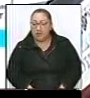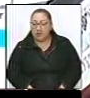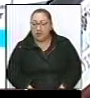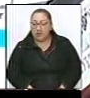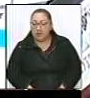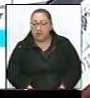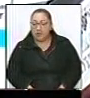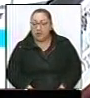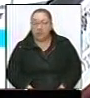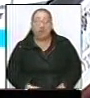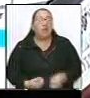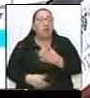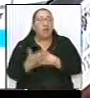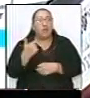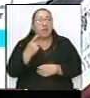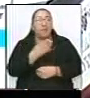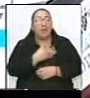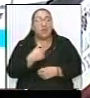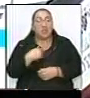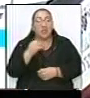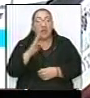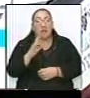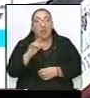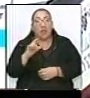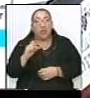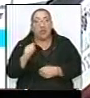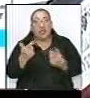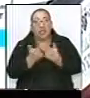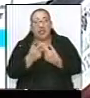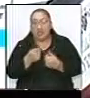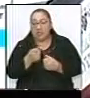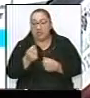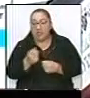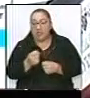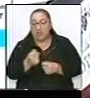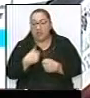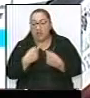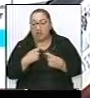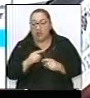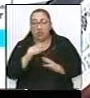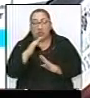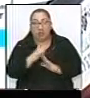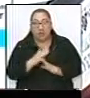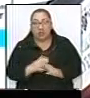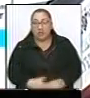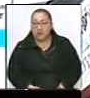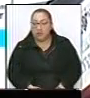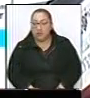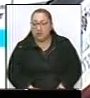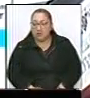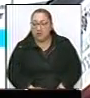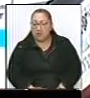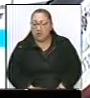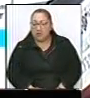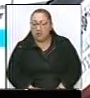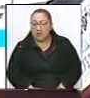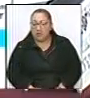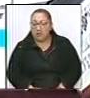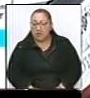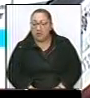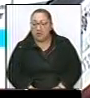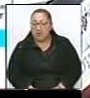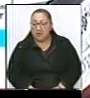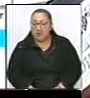Galtieri. Cuando el Presidente Belaúnde llama a Galtieri en plena guerra de las Malvinas y le dice, tengo un acuerdo de paz. ¿Qué le dice Galtieri, el